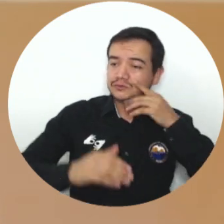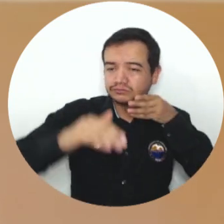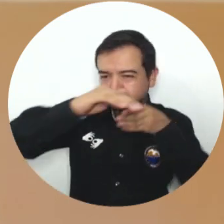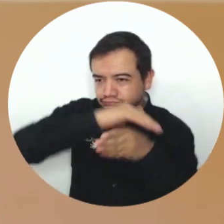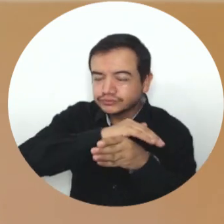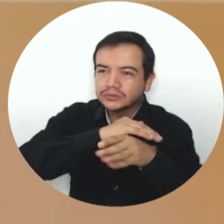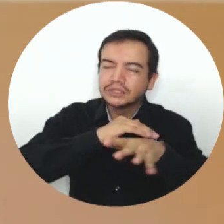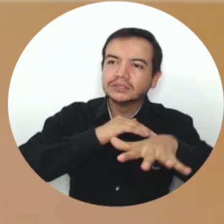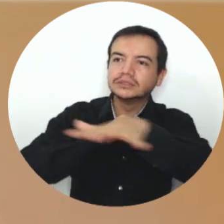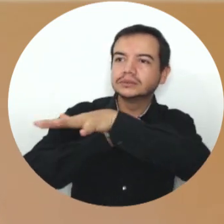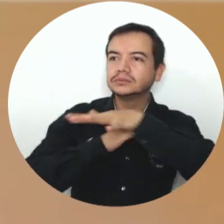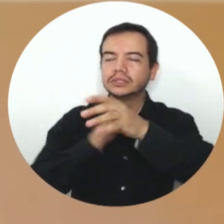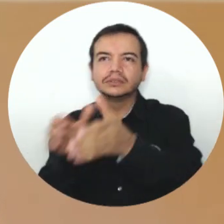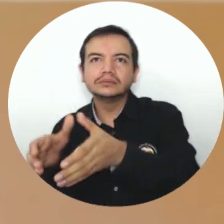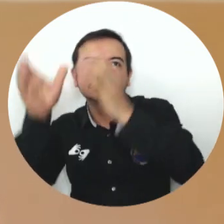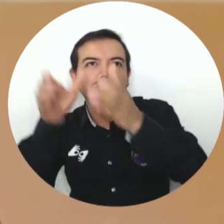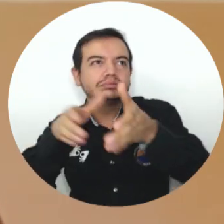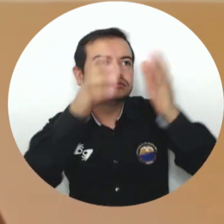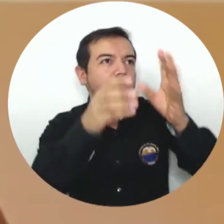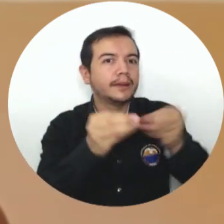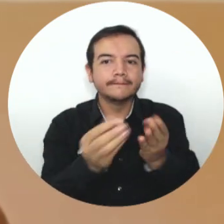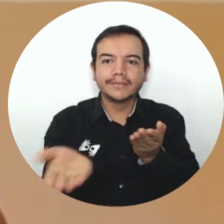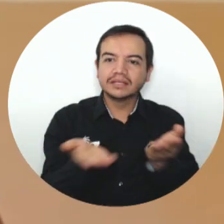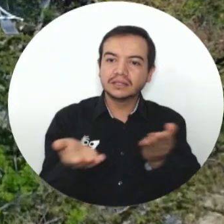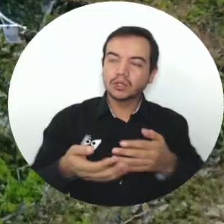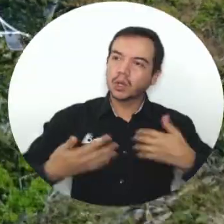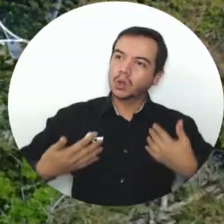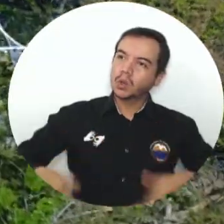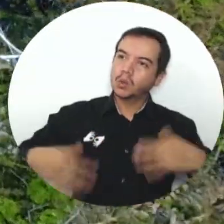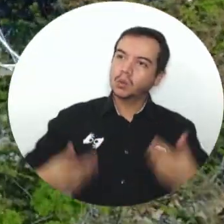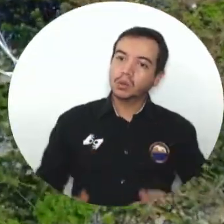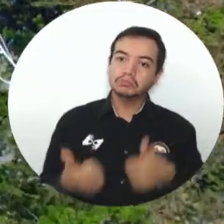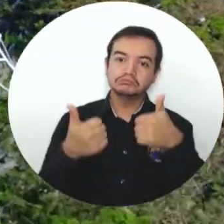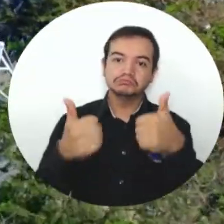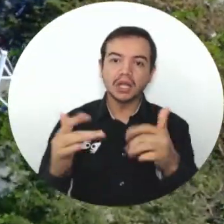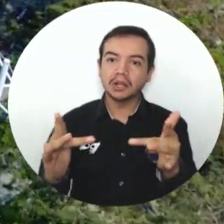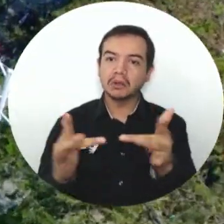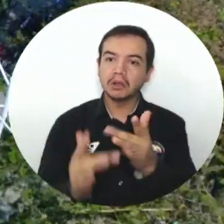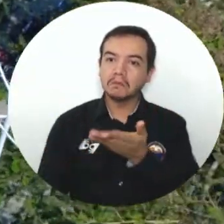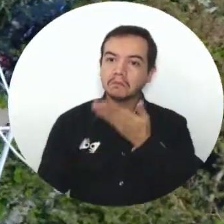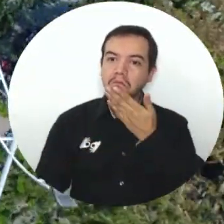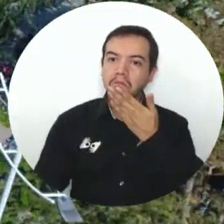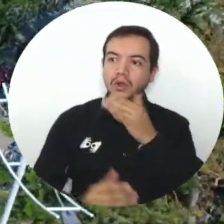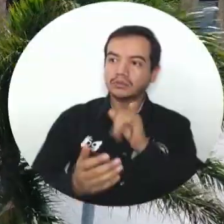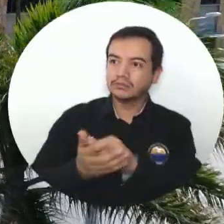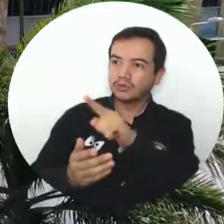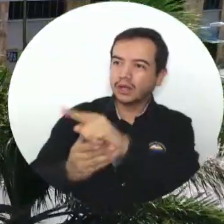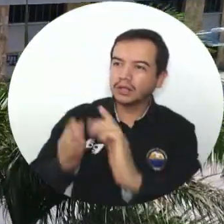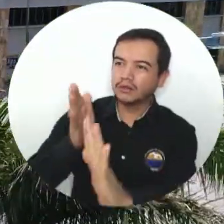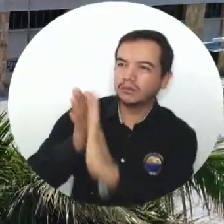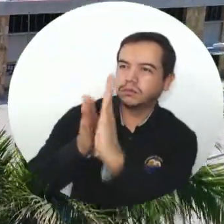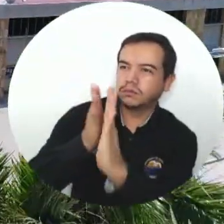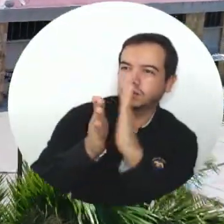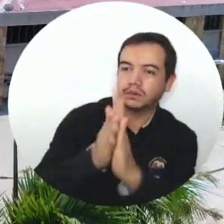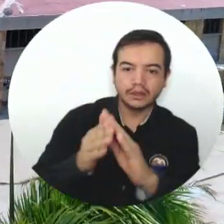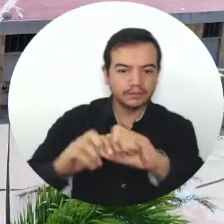las instalaciones y los distintos servicios que ofrece. Me parecen muy funcionales, prácticos y adecuados a la formación que van a impartir, con